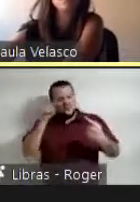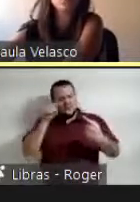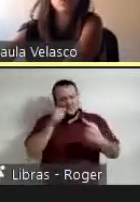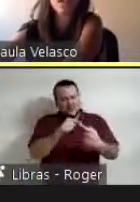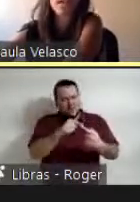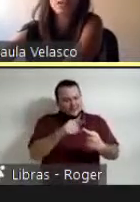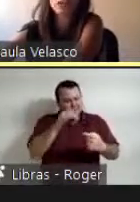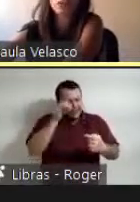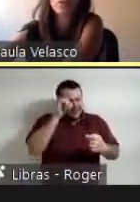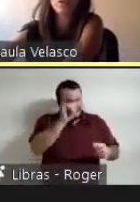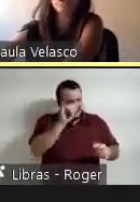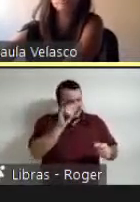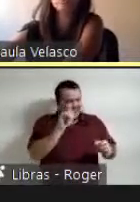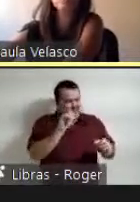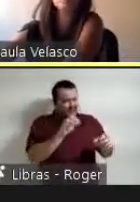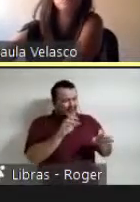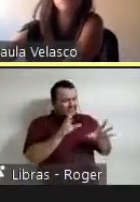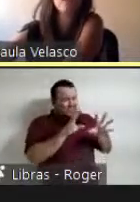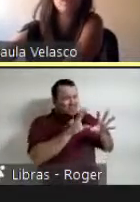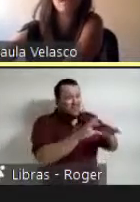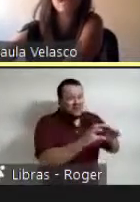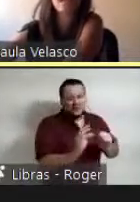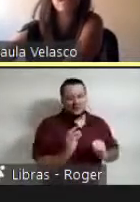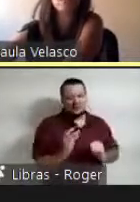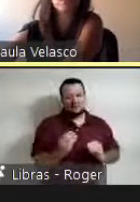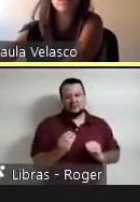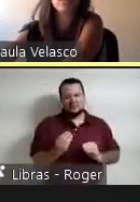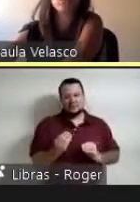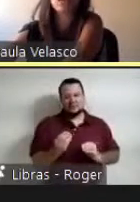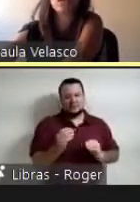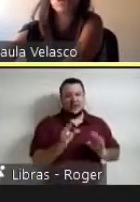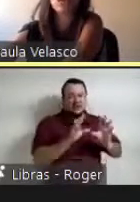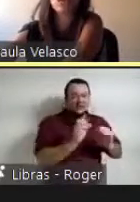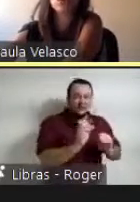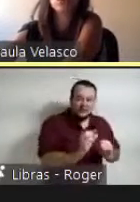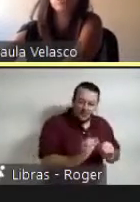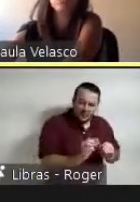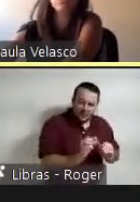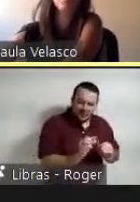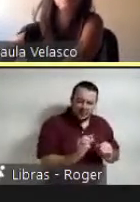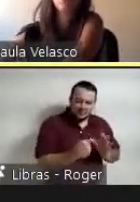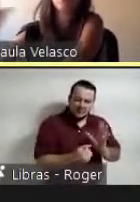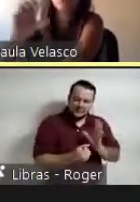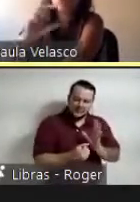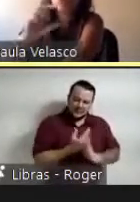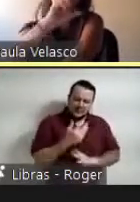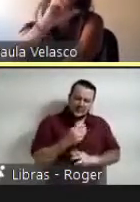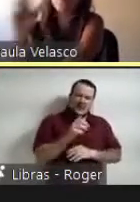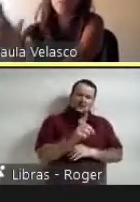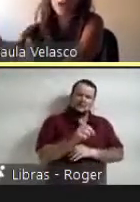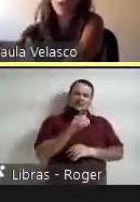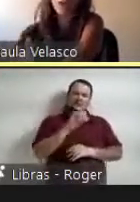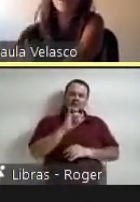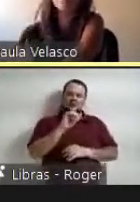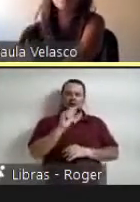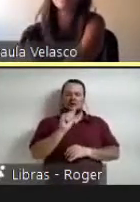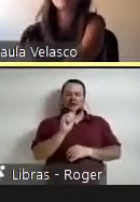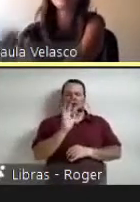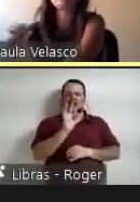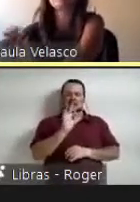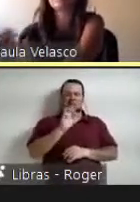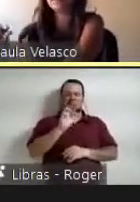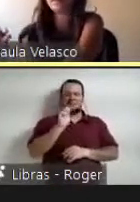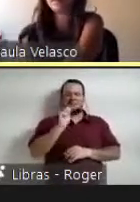y una de las acciones fue la construcción de un diafragma rígido en concreto una loza sobre el envigado de raúl